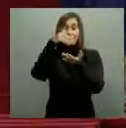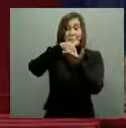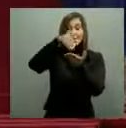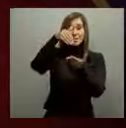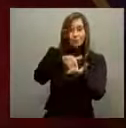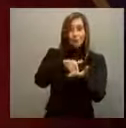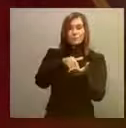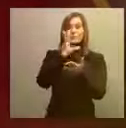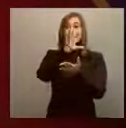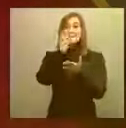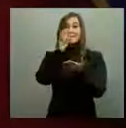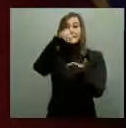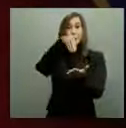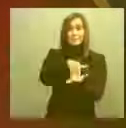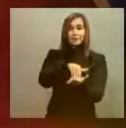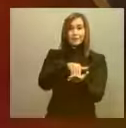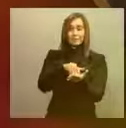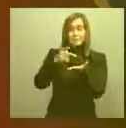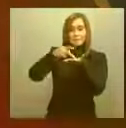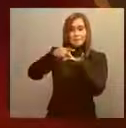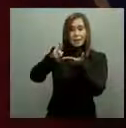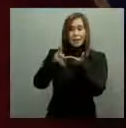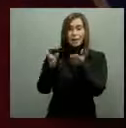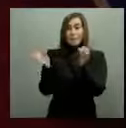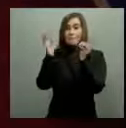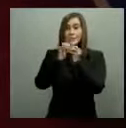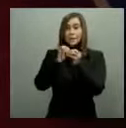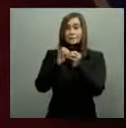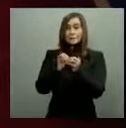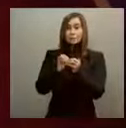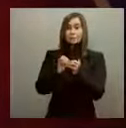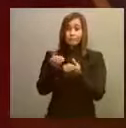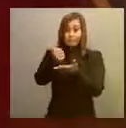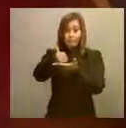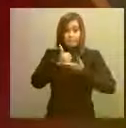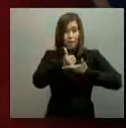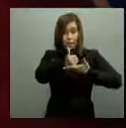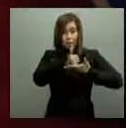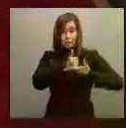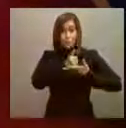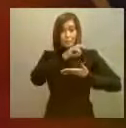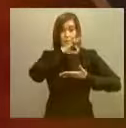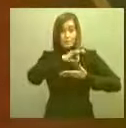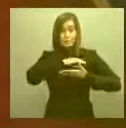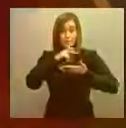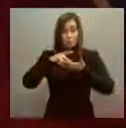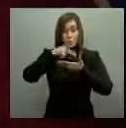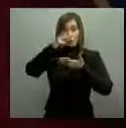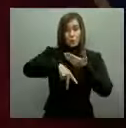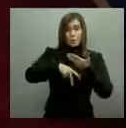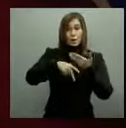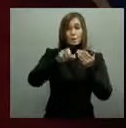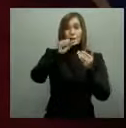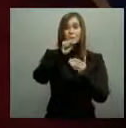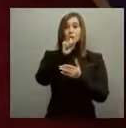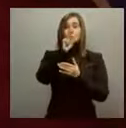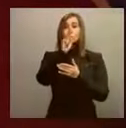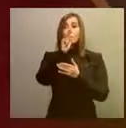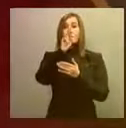dominicanas y dominicanos reciben el doble de la ayuda que recibían antes del nuevo programa Supérate.